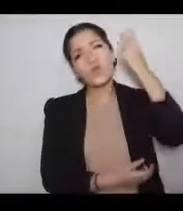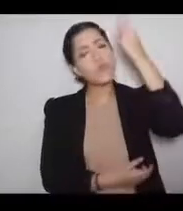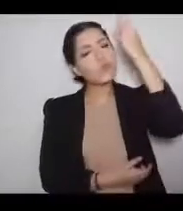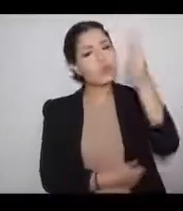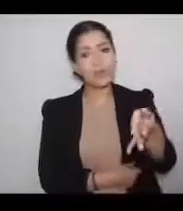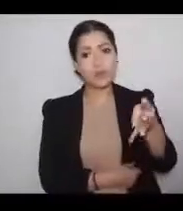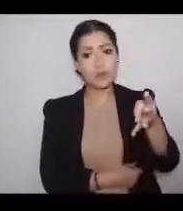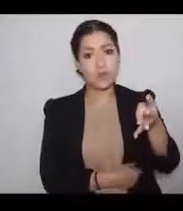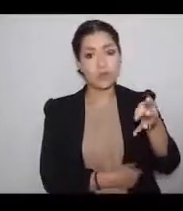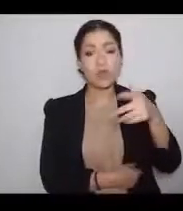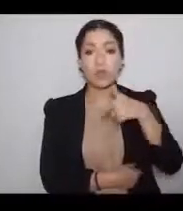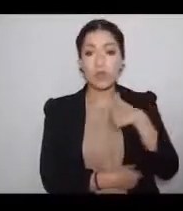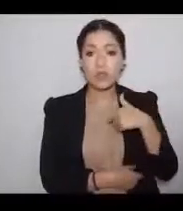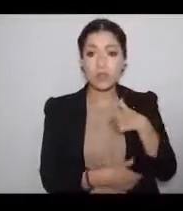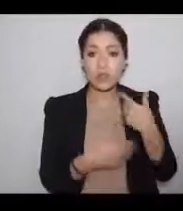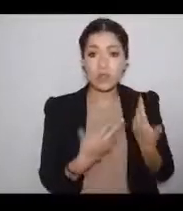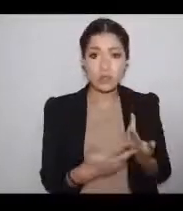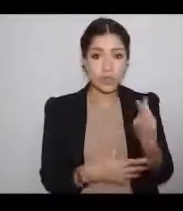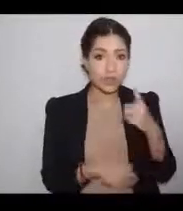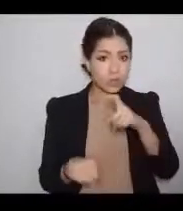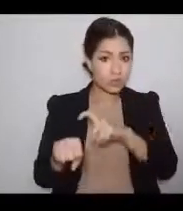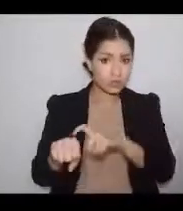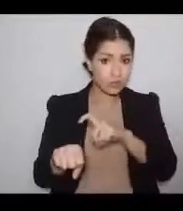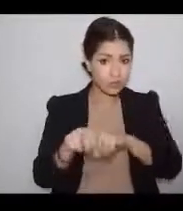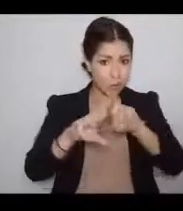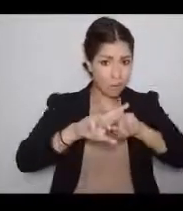¡Algún día me desahogaré con tus relojes!